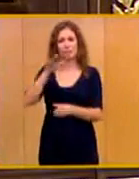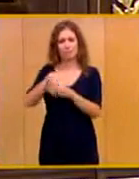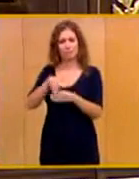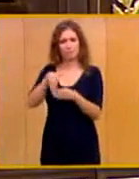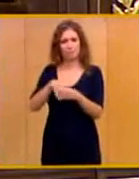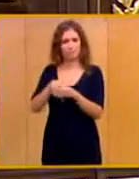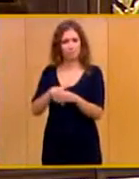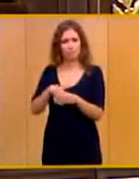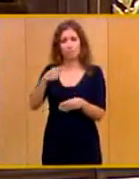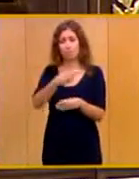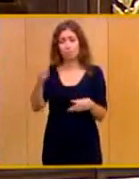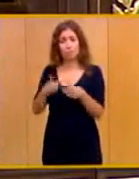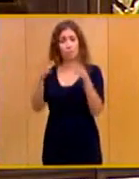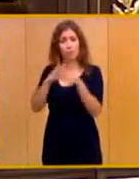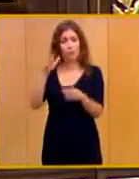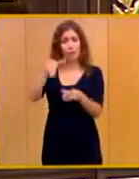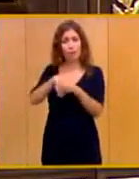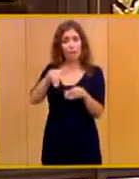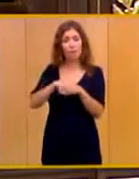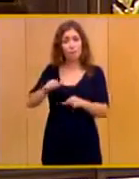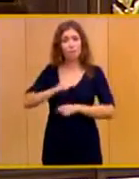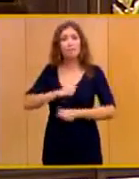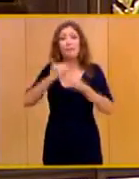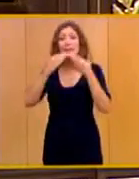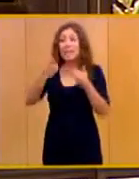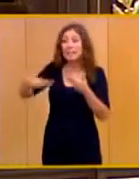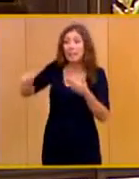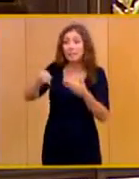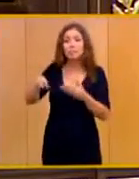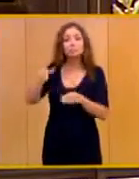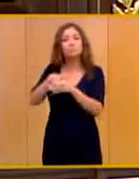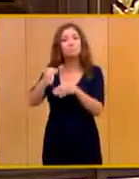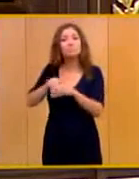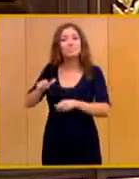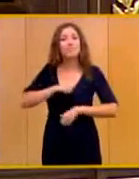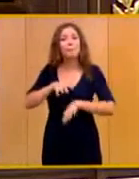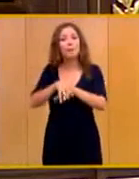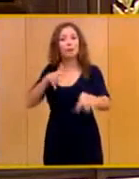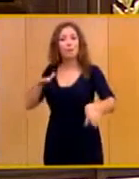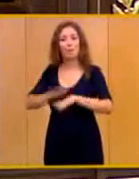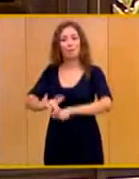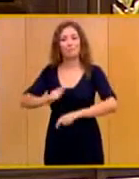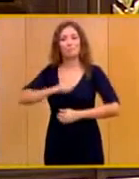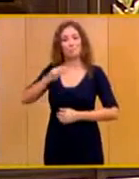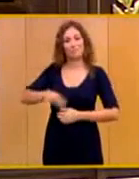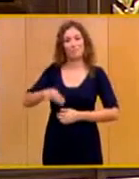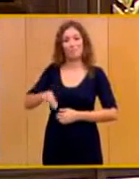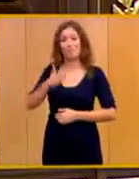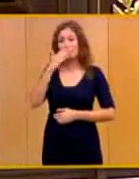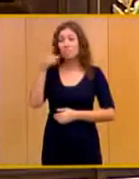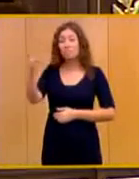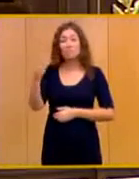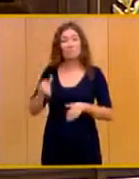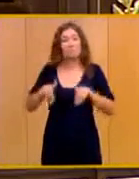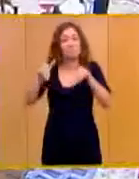urnas tenemos la mayoría que me ha permitido ser presidente del Gobierno. A usted no le han dado la confianza ninguna vez de las que se ha comparecido a